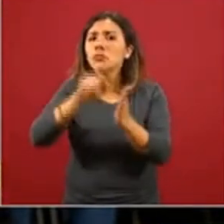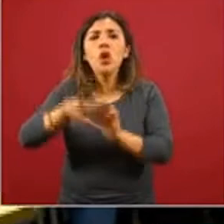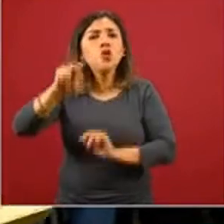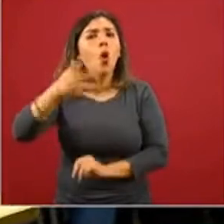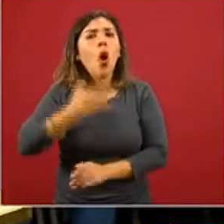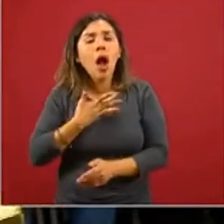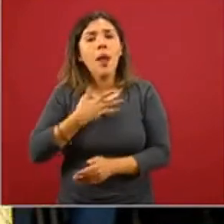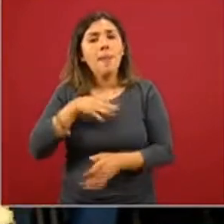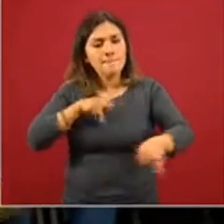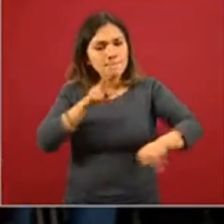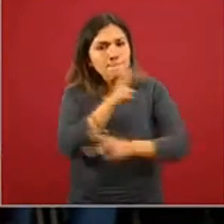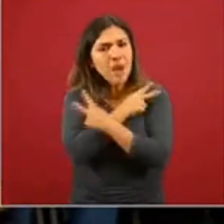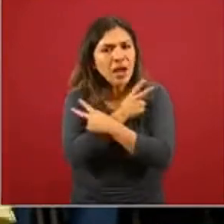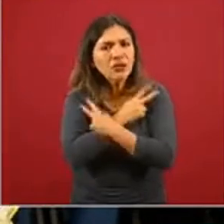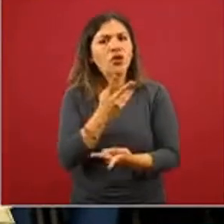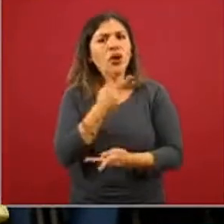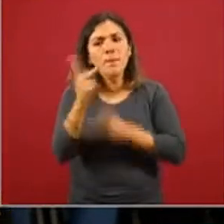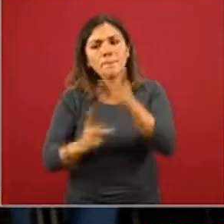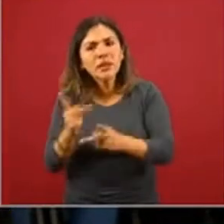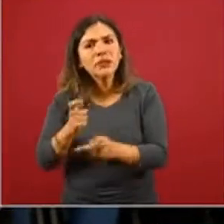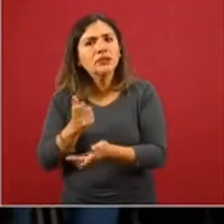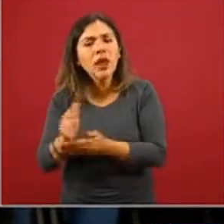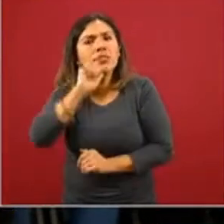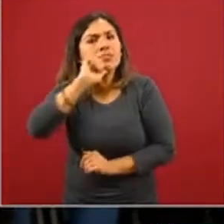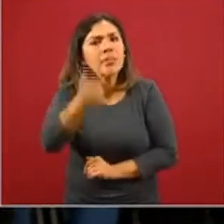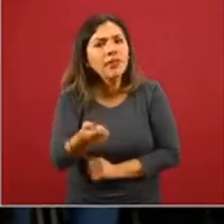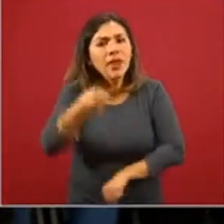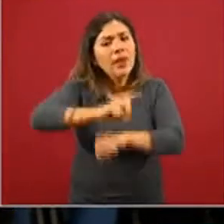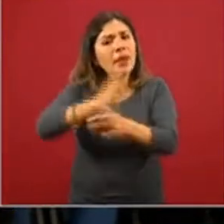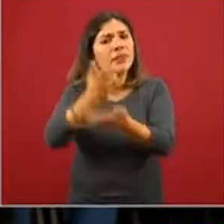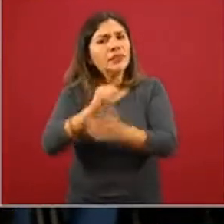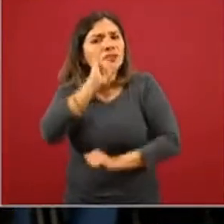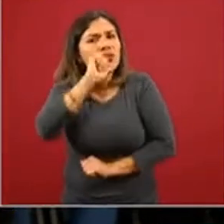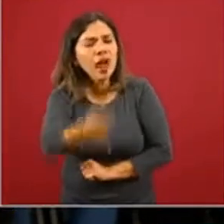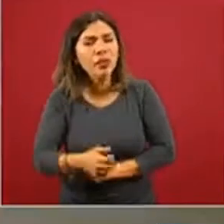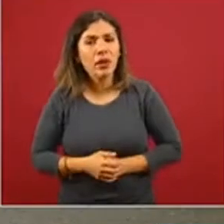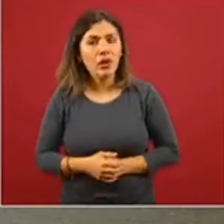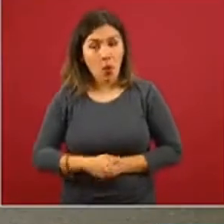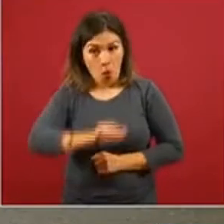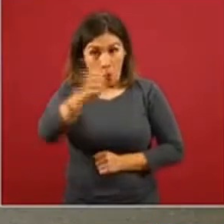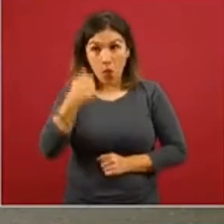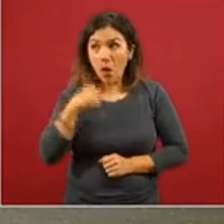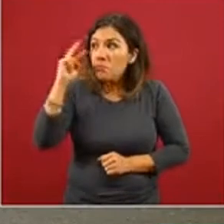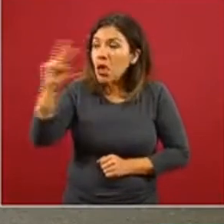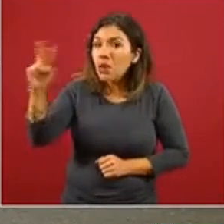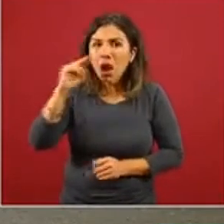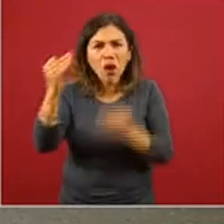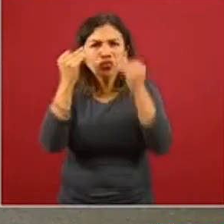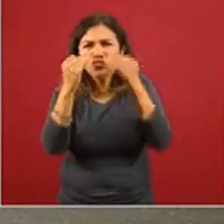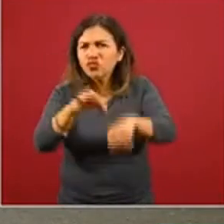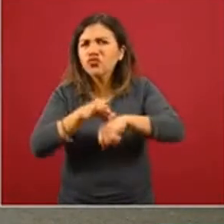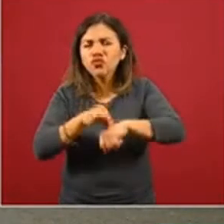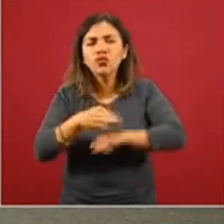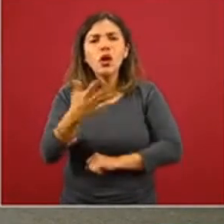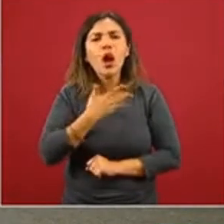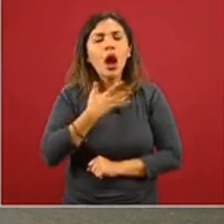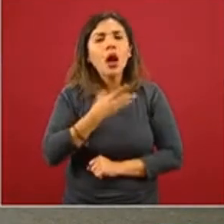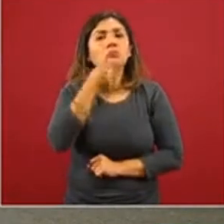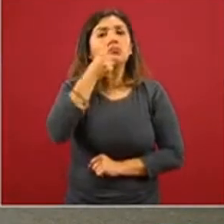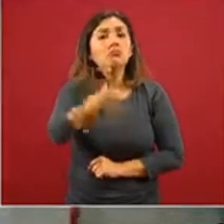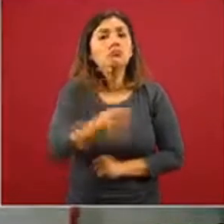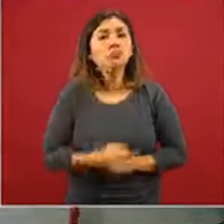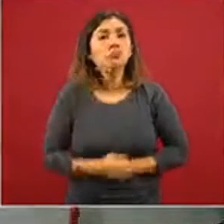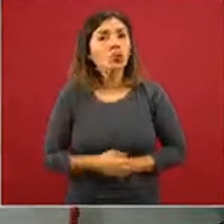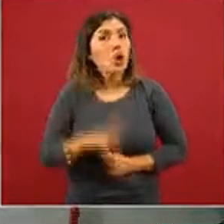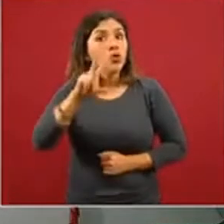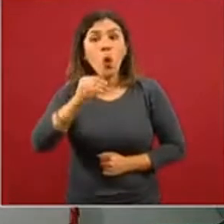prestaciones, ni siquiera días de descanso. Y encontramos testimonios que nos hablan de que